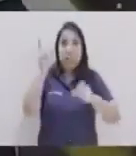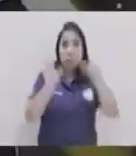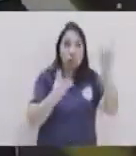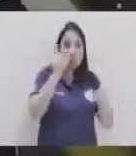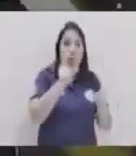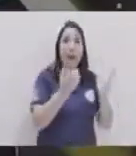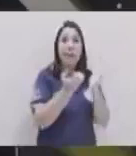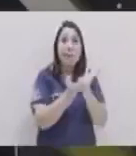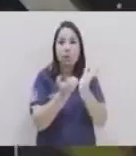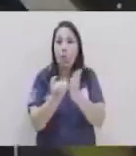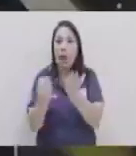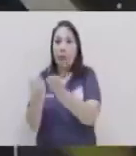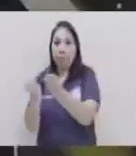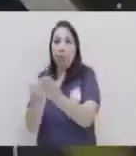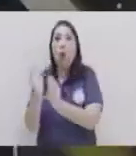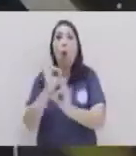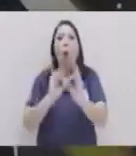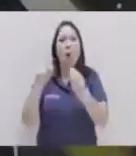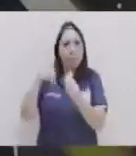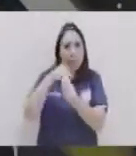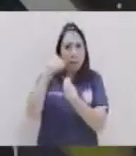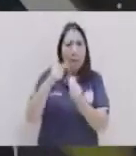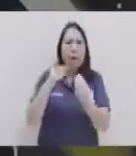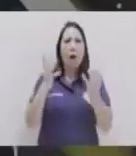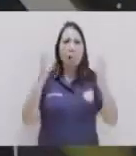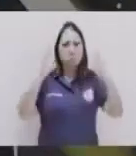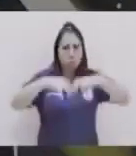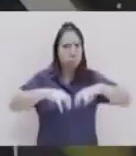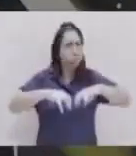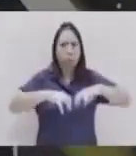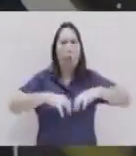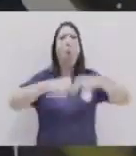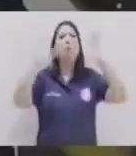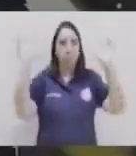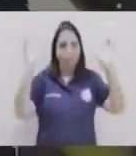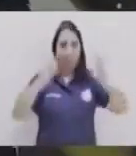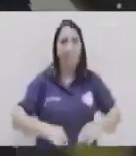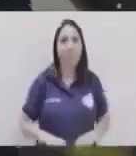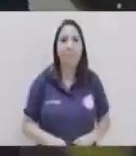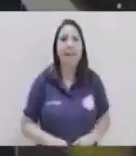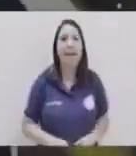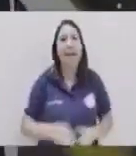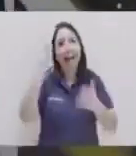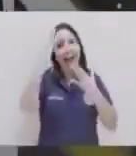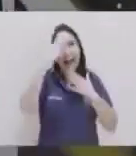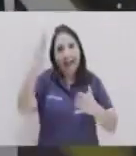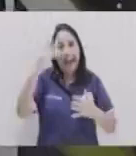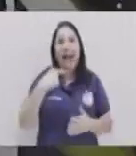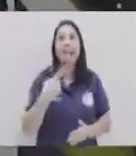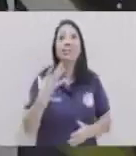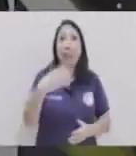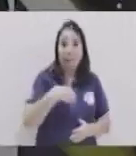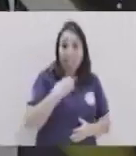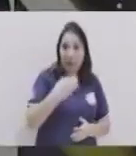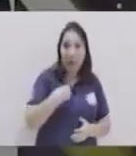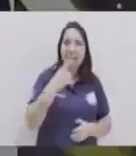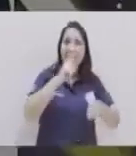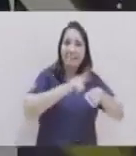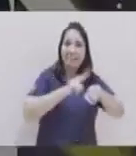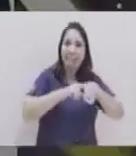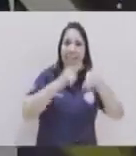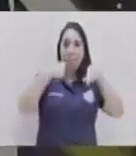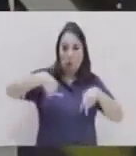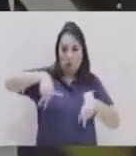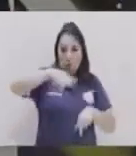centro educativo y con nuestras familias para poder reducir nuestros riesgos. Muchas gracias, Marielos, por haber compartido este tiempo